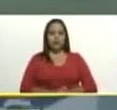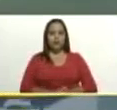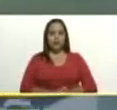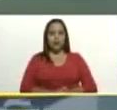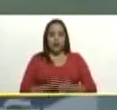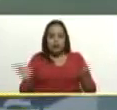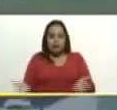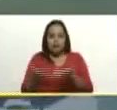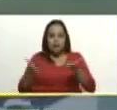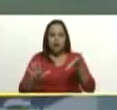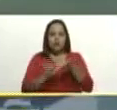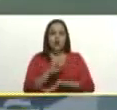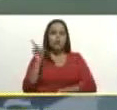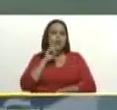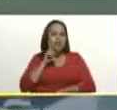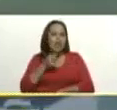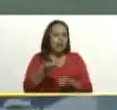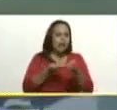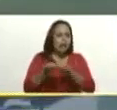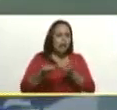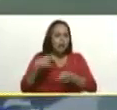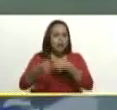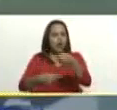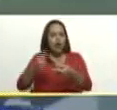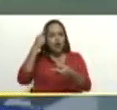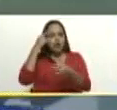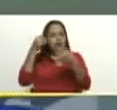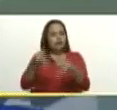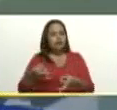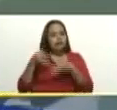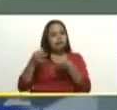alimentada por la mentira y la manipulación diaria, permanente,